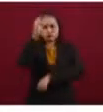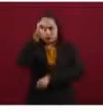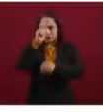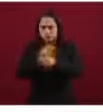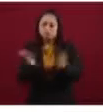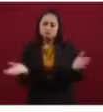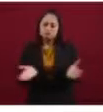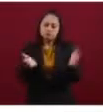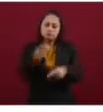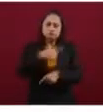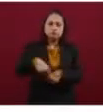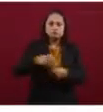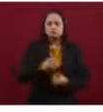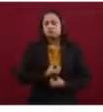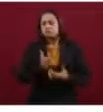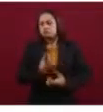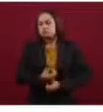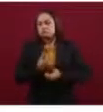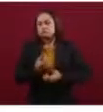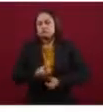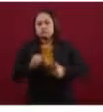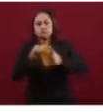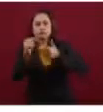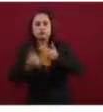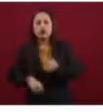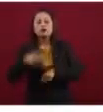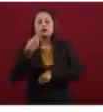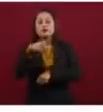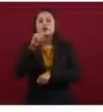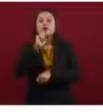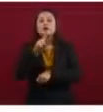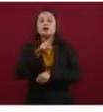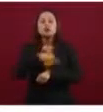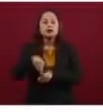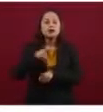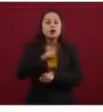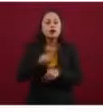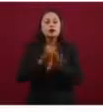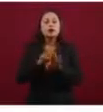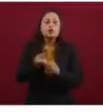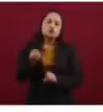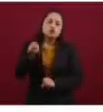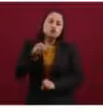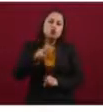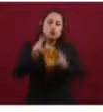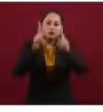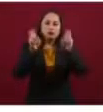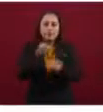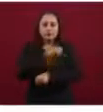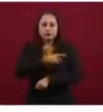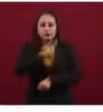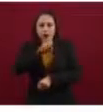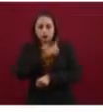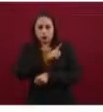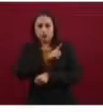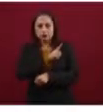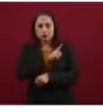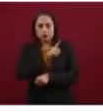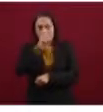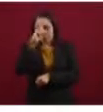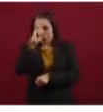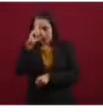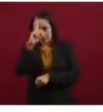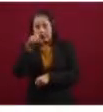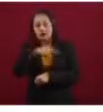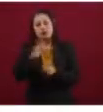artística pero a través de ello era como una herramienta también para insertar temas de salud mental por la parte de salud promoción a una